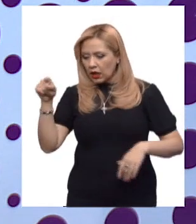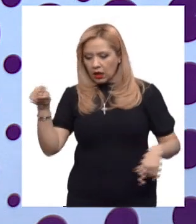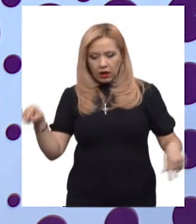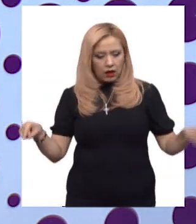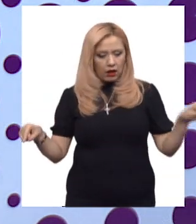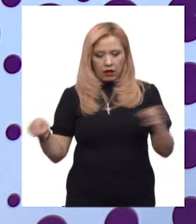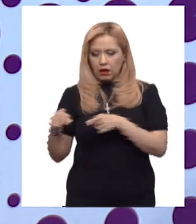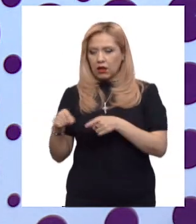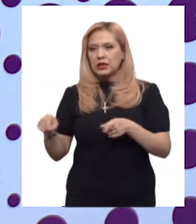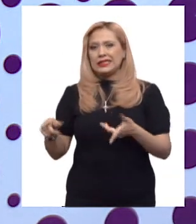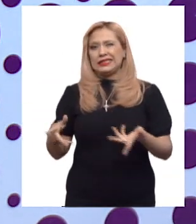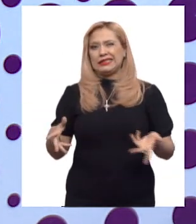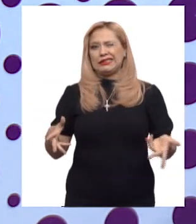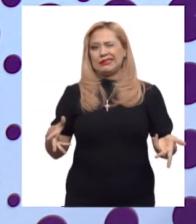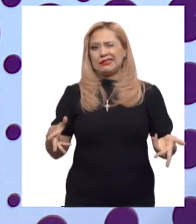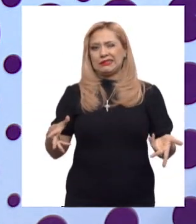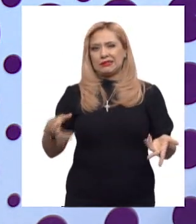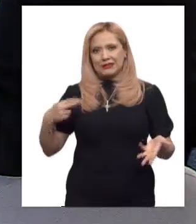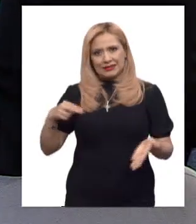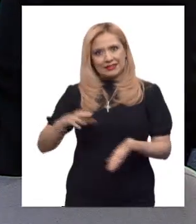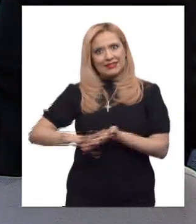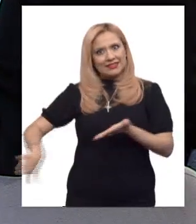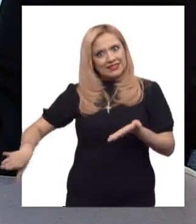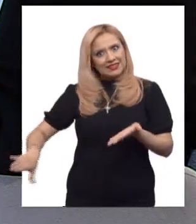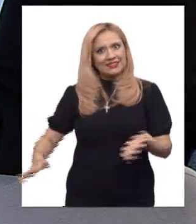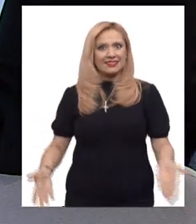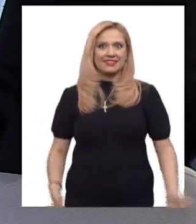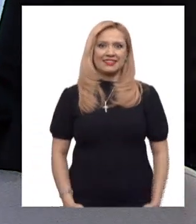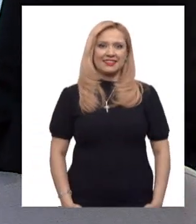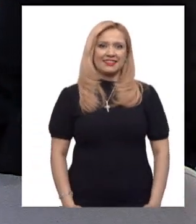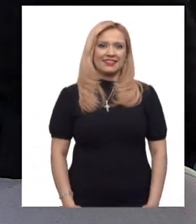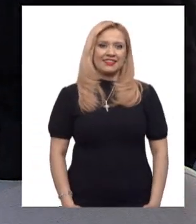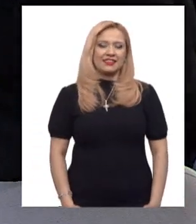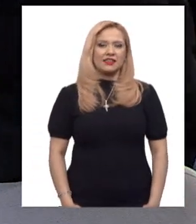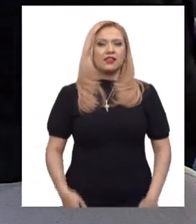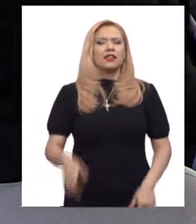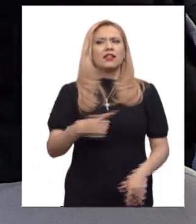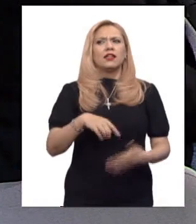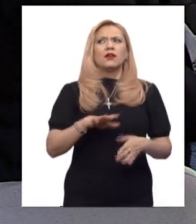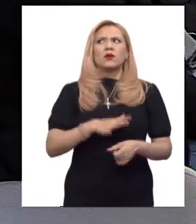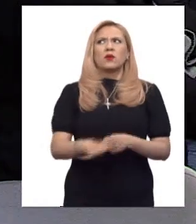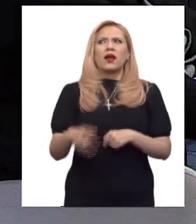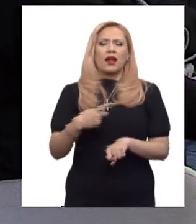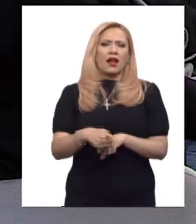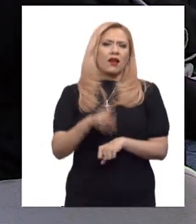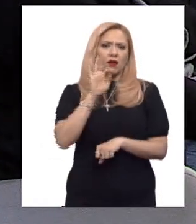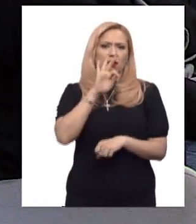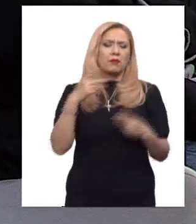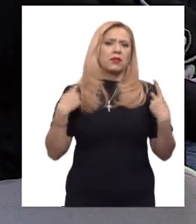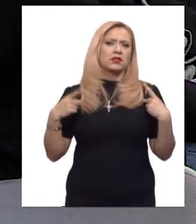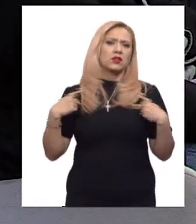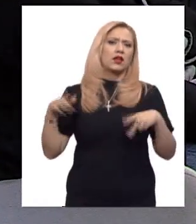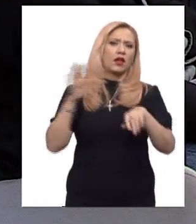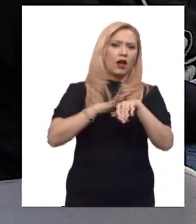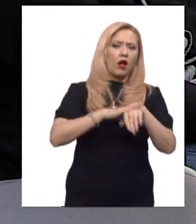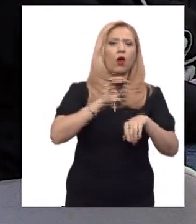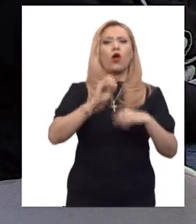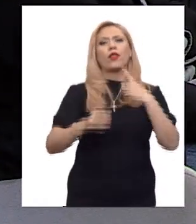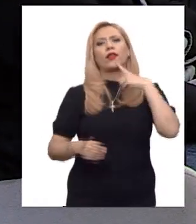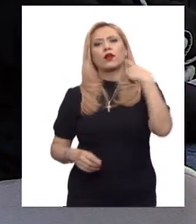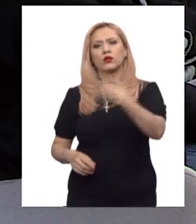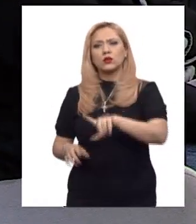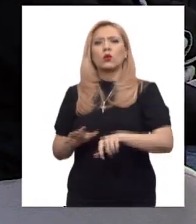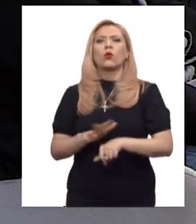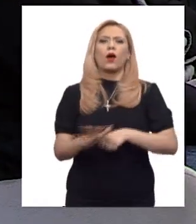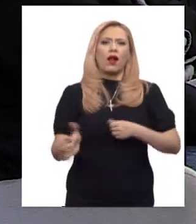Yo no. Claro. Y Priscila, ¿cuáles son los riesgos que enfrentan las personas alertadoras o denunciantes en México? ¿Cuáles son los